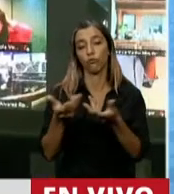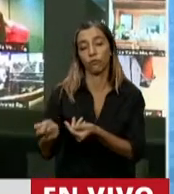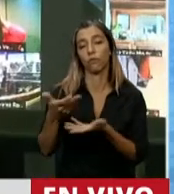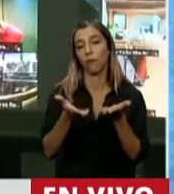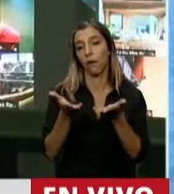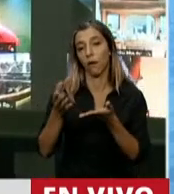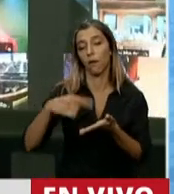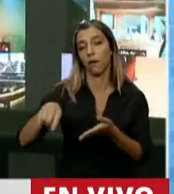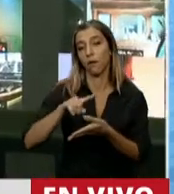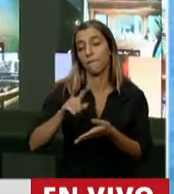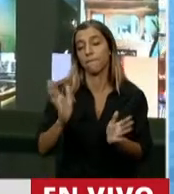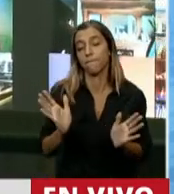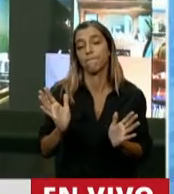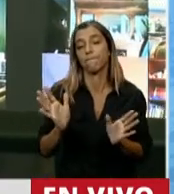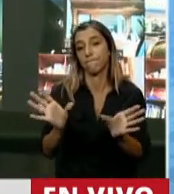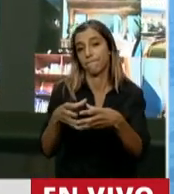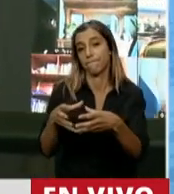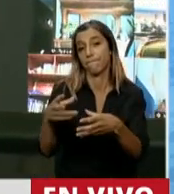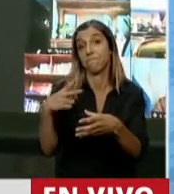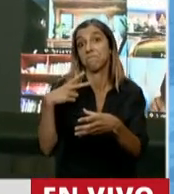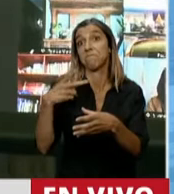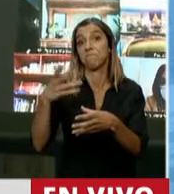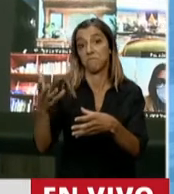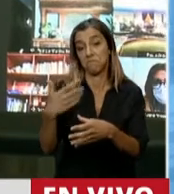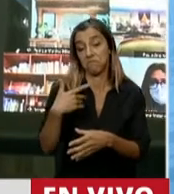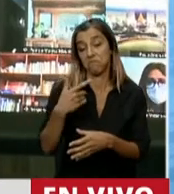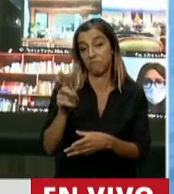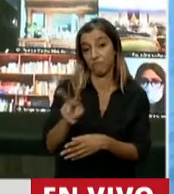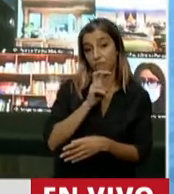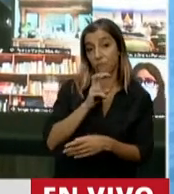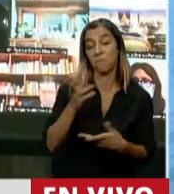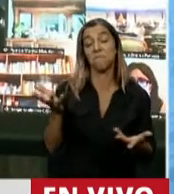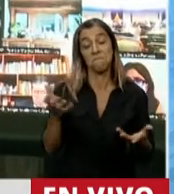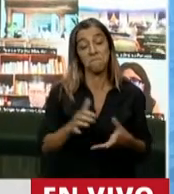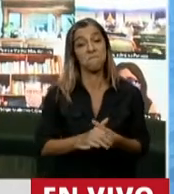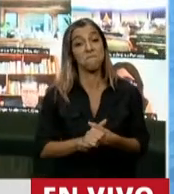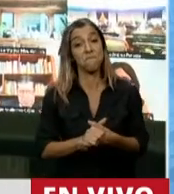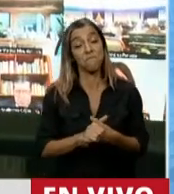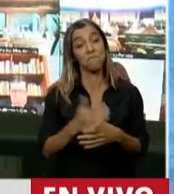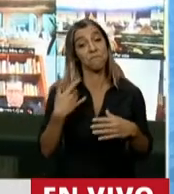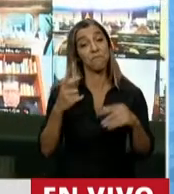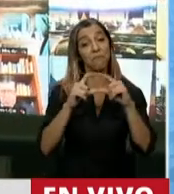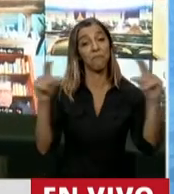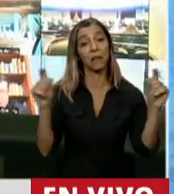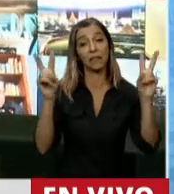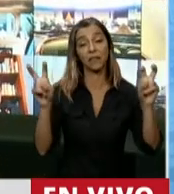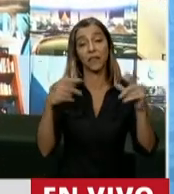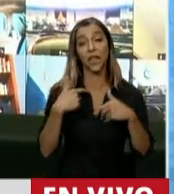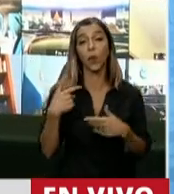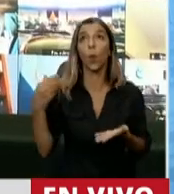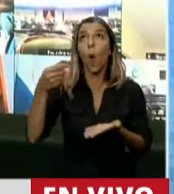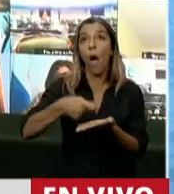fortuna suena muy bien son palabras hermosas que podríamos decir